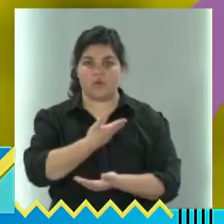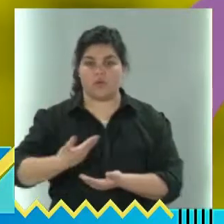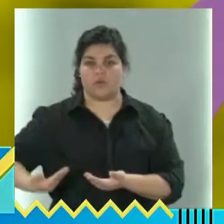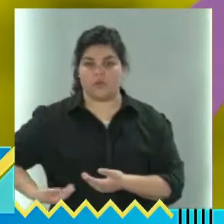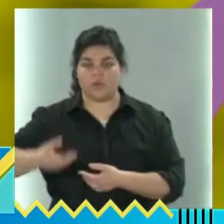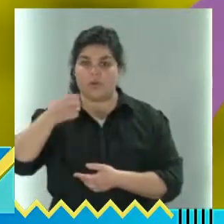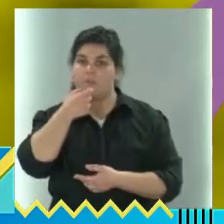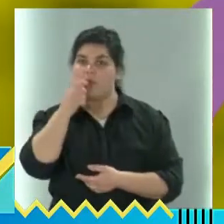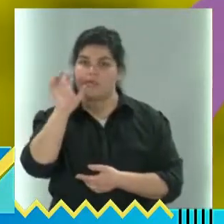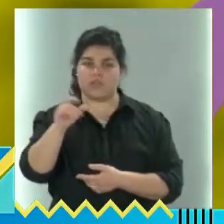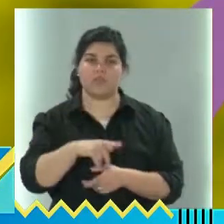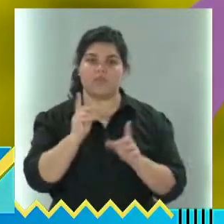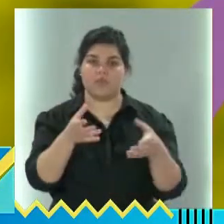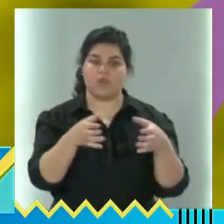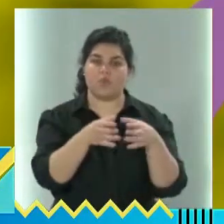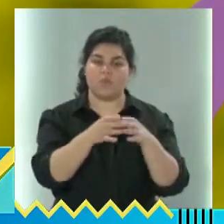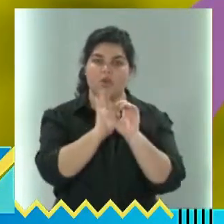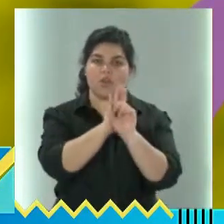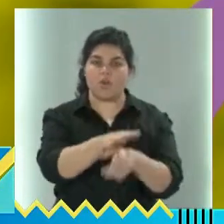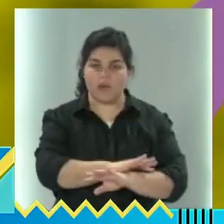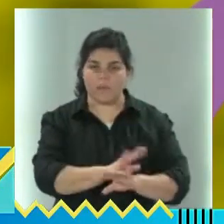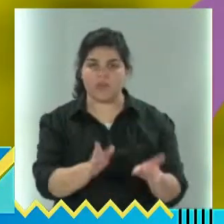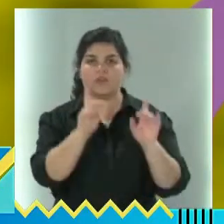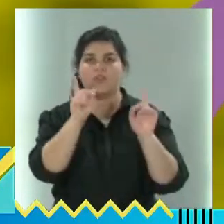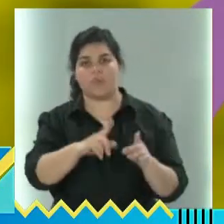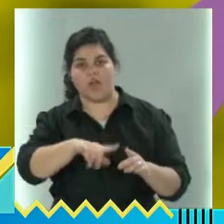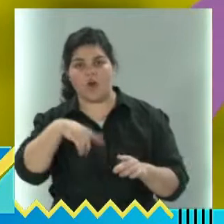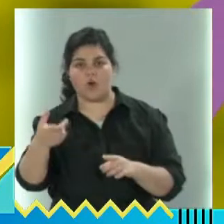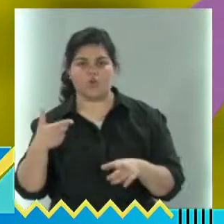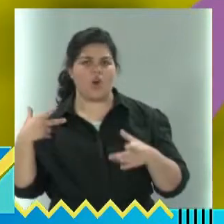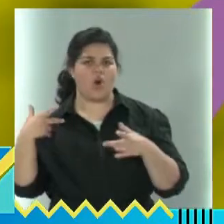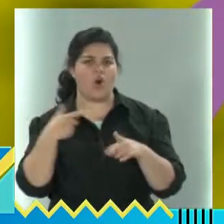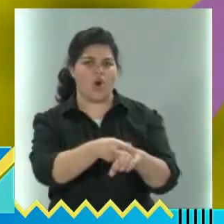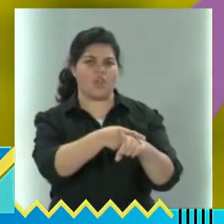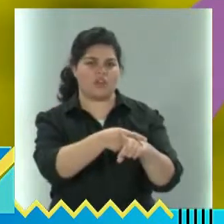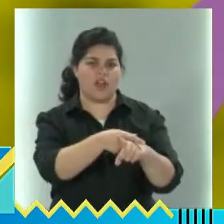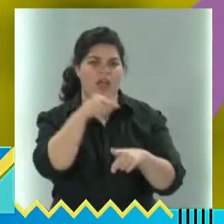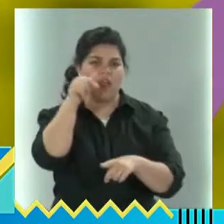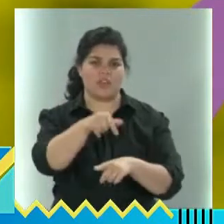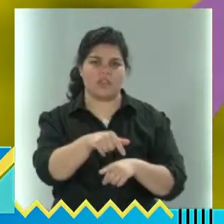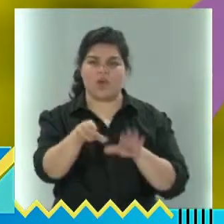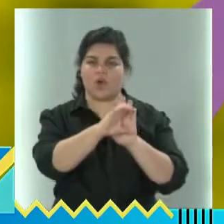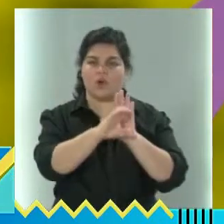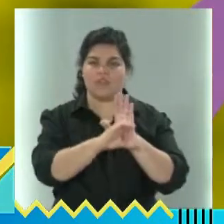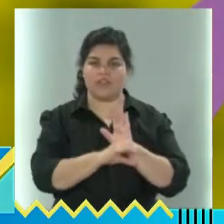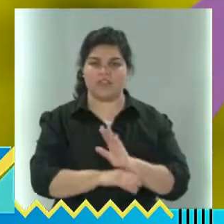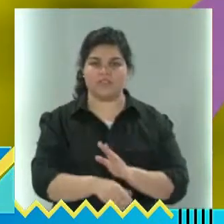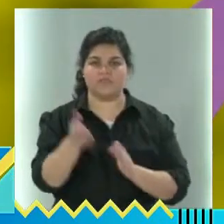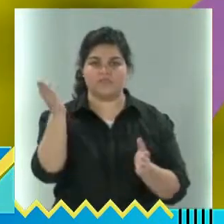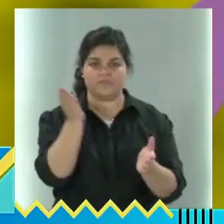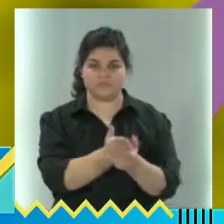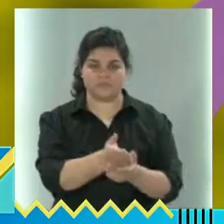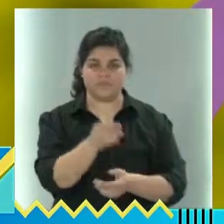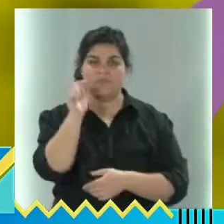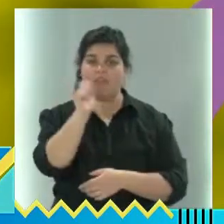colectivos, por ejemplo el Ni Una Menos o Carta Abierta, que se han expresado en contra de este nuevo código de faltas, que, como decimos, todavía tiene